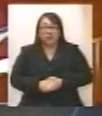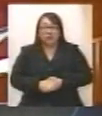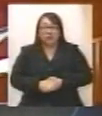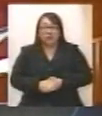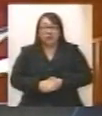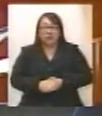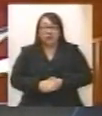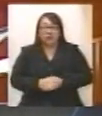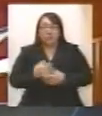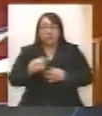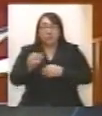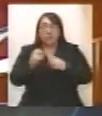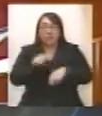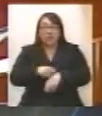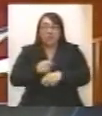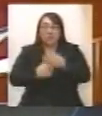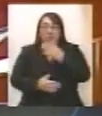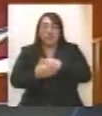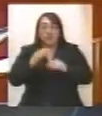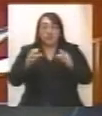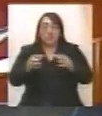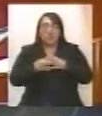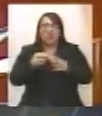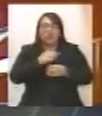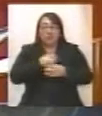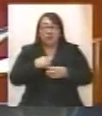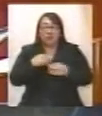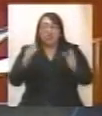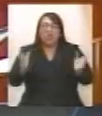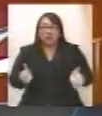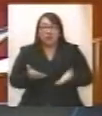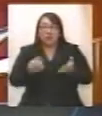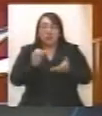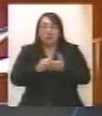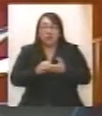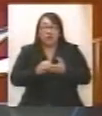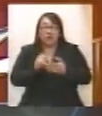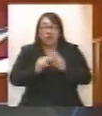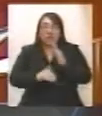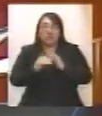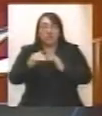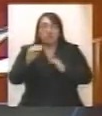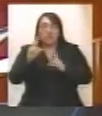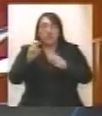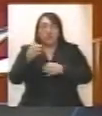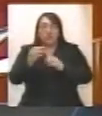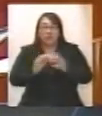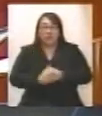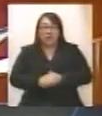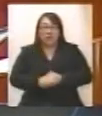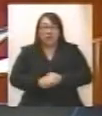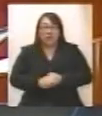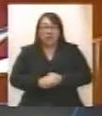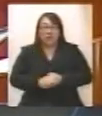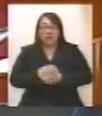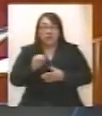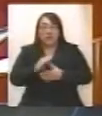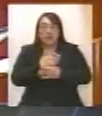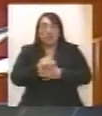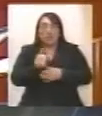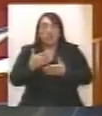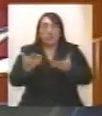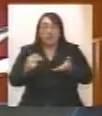Como lo he señalado esta mañana, este gabinete ministerial impulsará el crecimiento económico y, entre otras